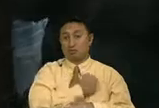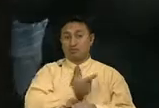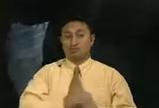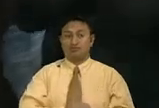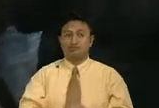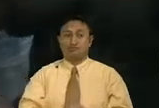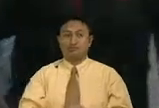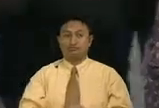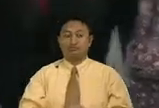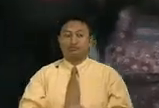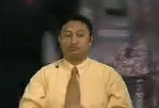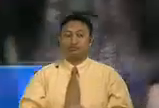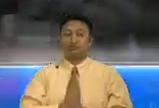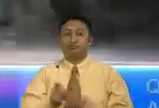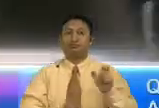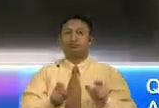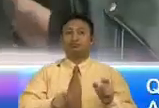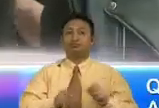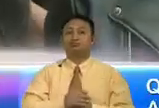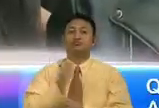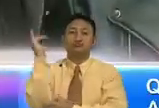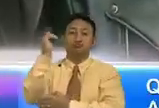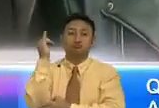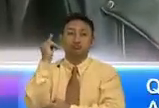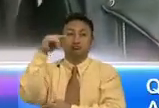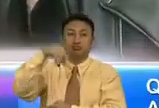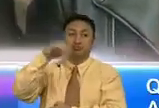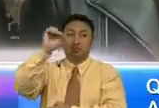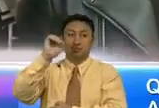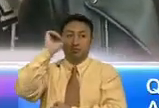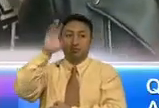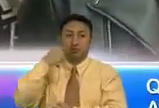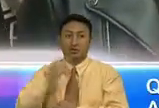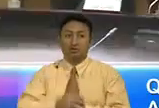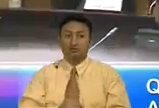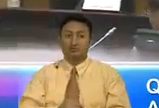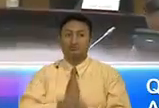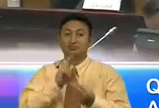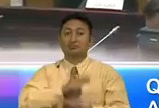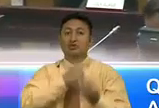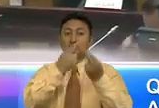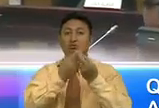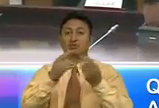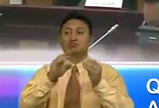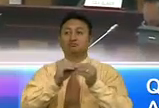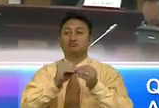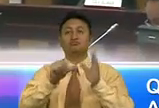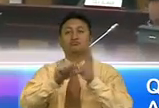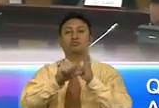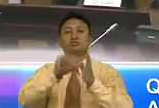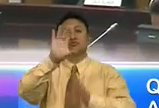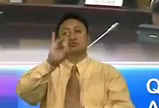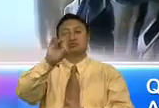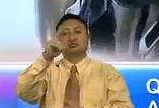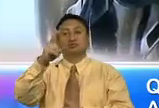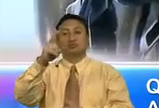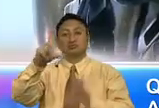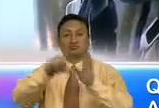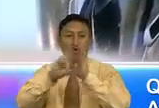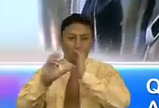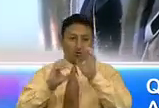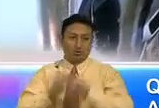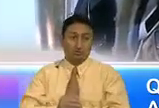La preocupación de quienes conforman la industria audiovisual en el país es que de aprobarse la reforma al artículo 82 de la Ley de Comunicación, se abriría